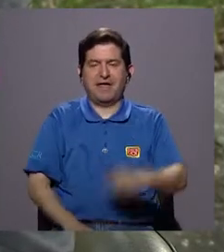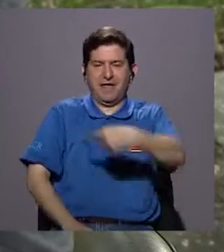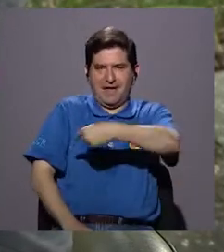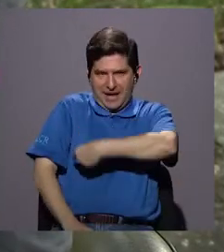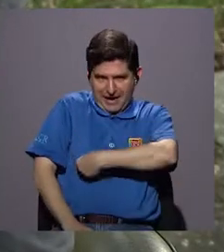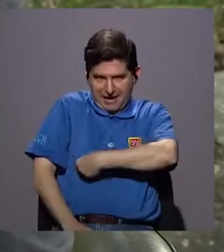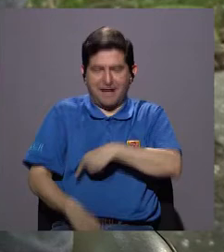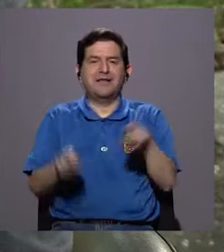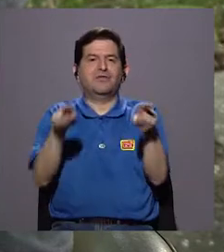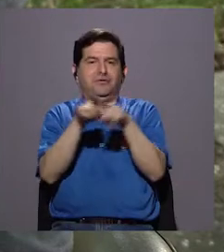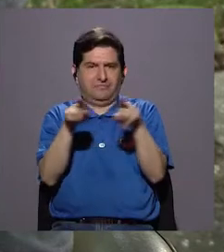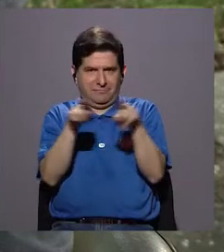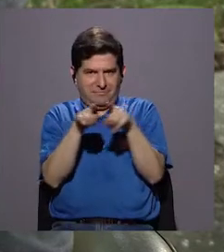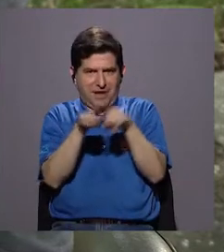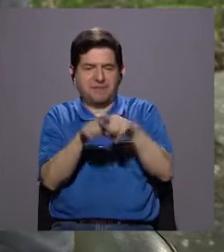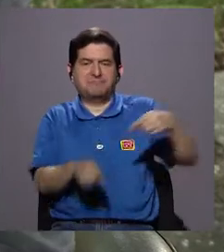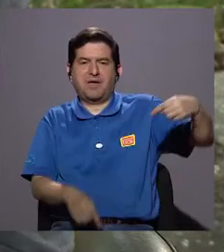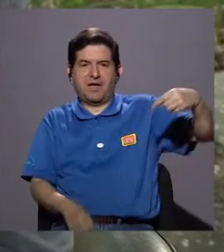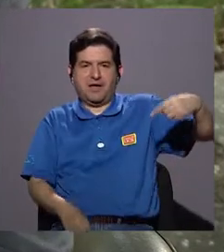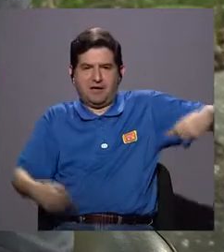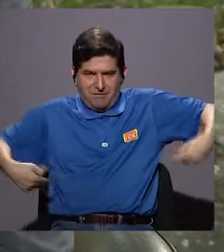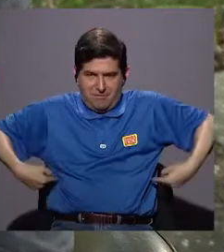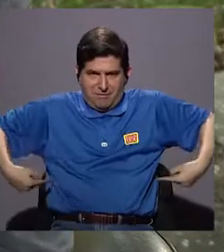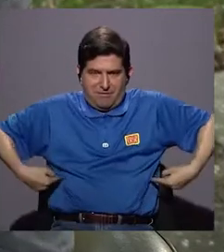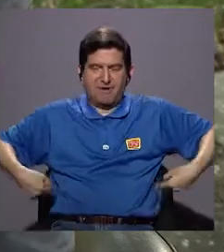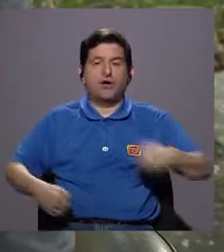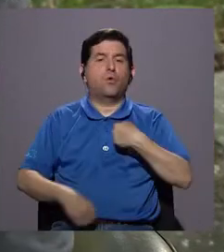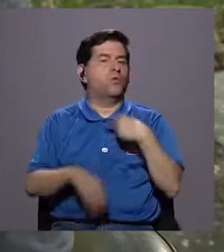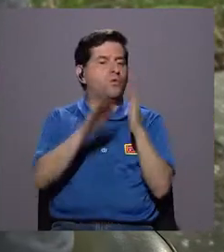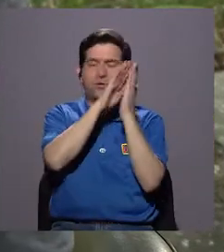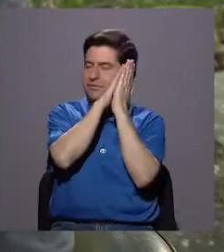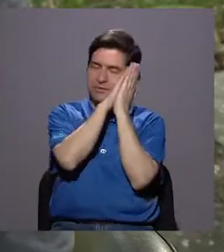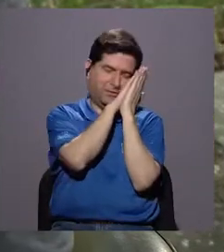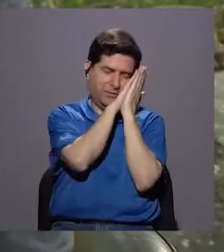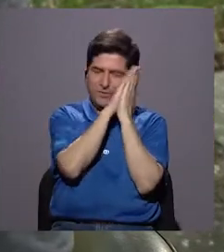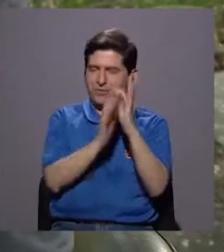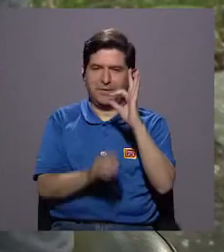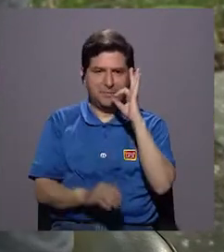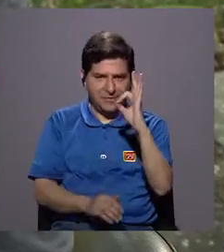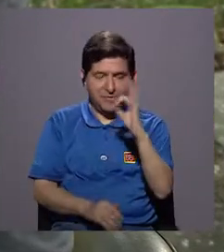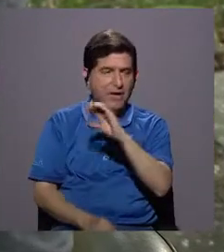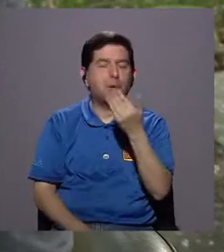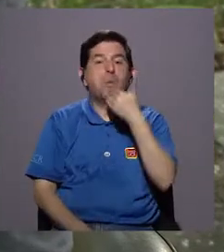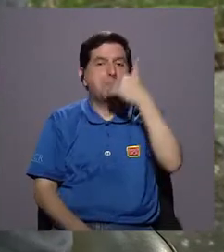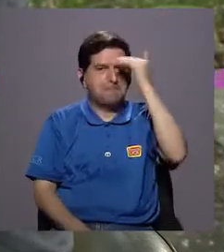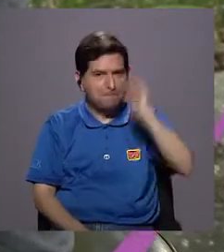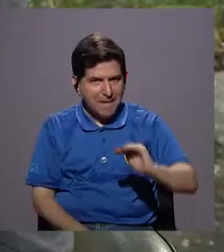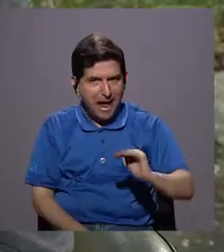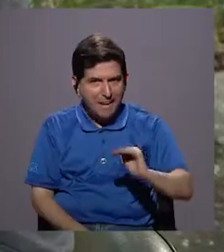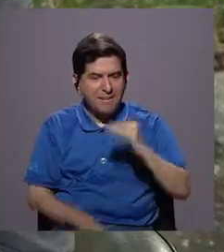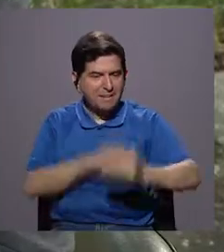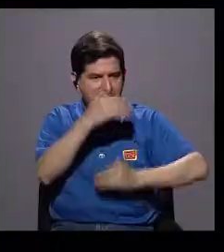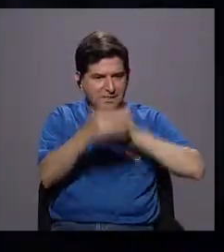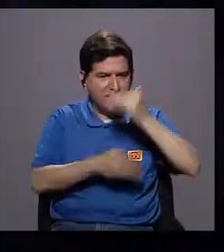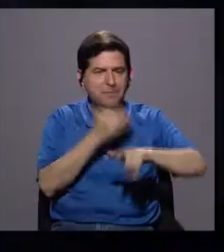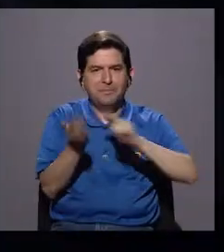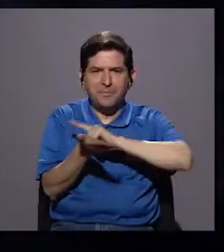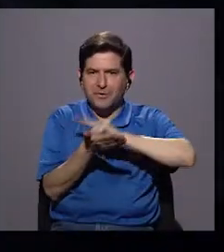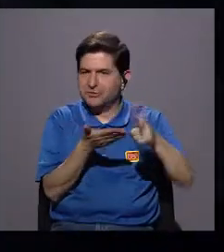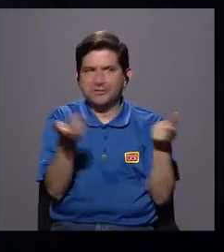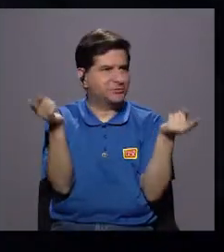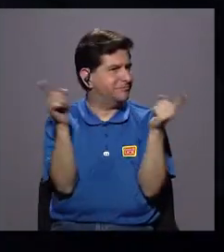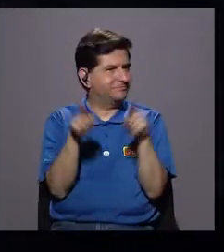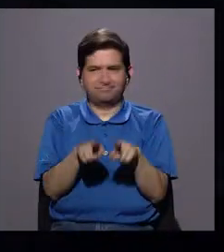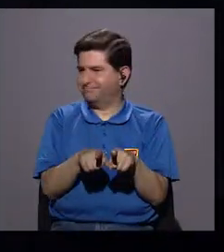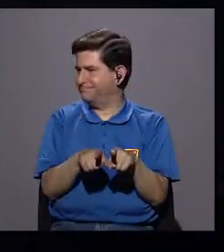hígado, a nivel de riñones. Si uno no duerme suficiente o si duerme mal, ese proceso de limpieza no